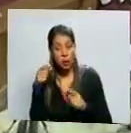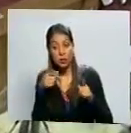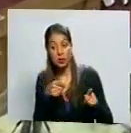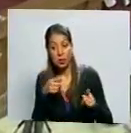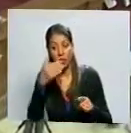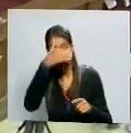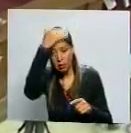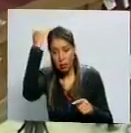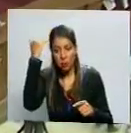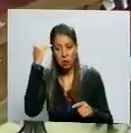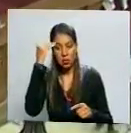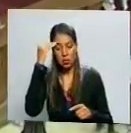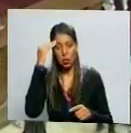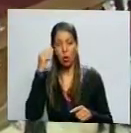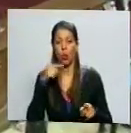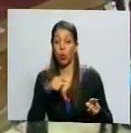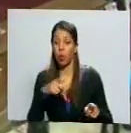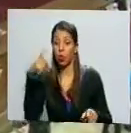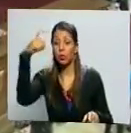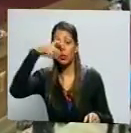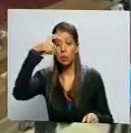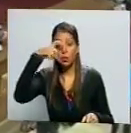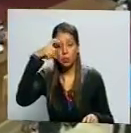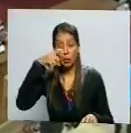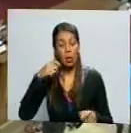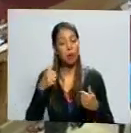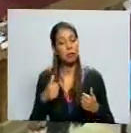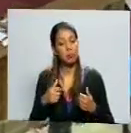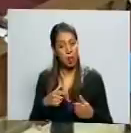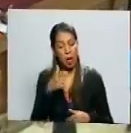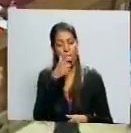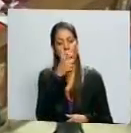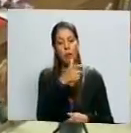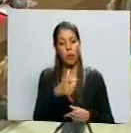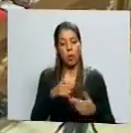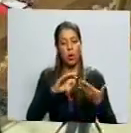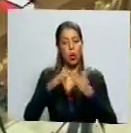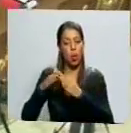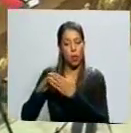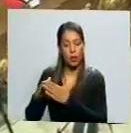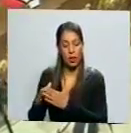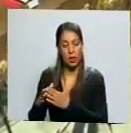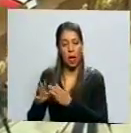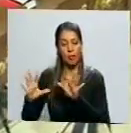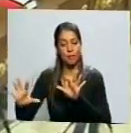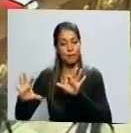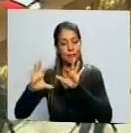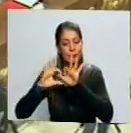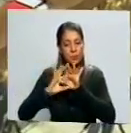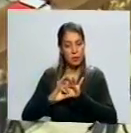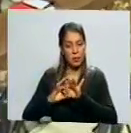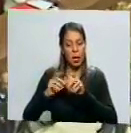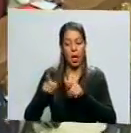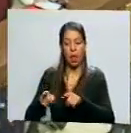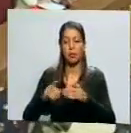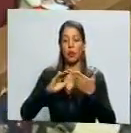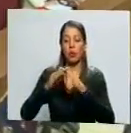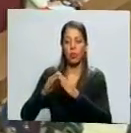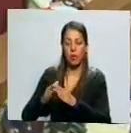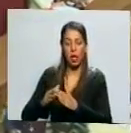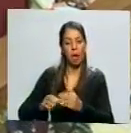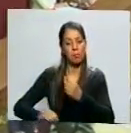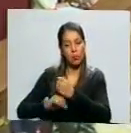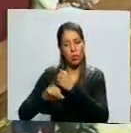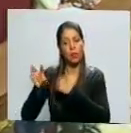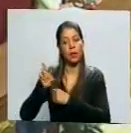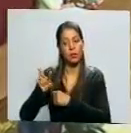y decíamos que es muy sabio tomar de la mano a un pueblo que produce, un pueblo que cree en este país, que apuesta al